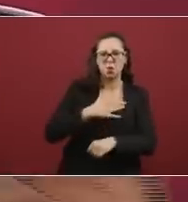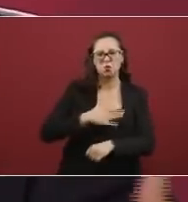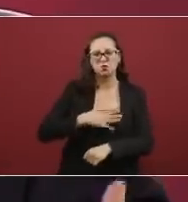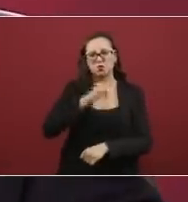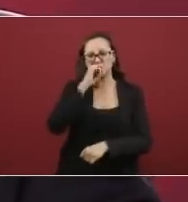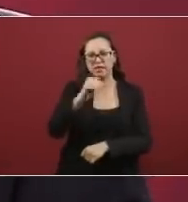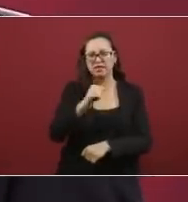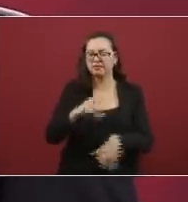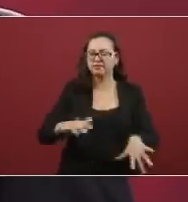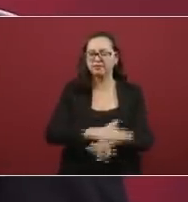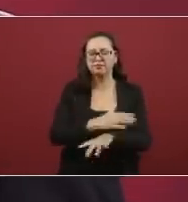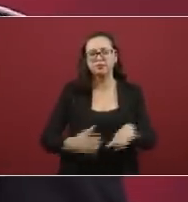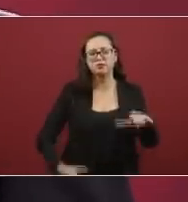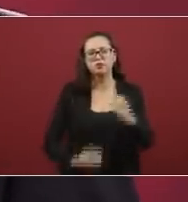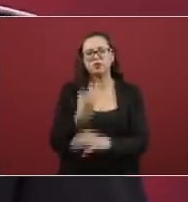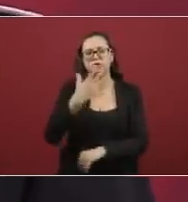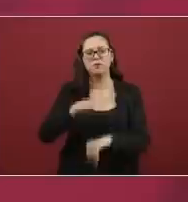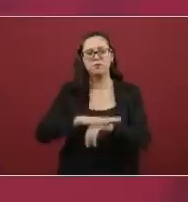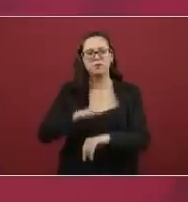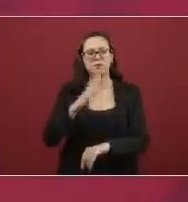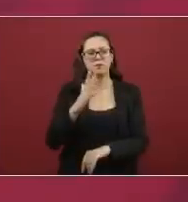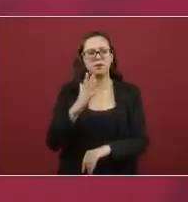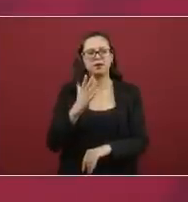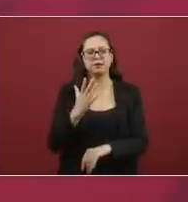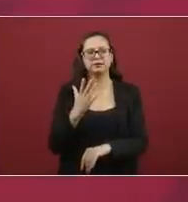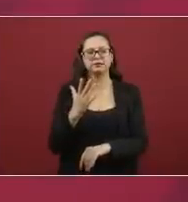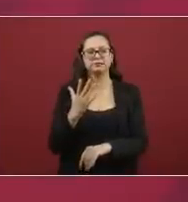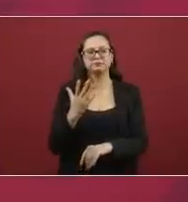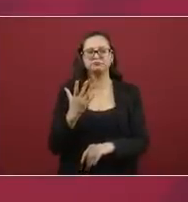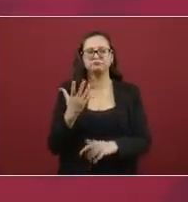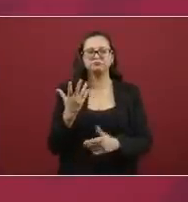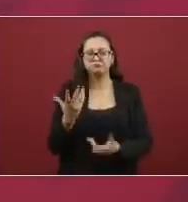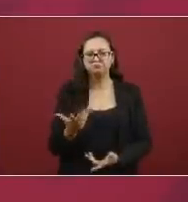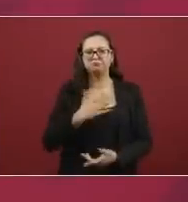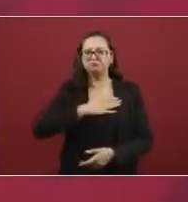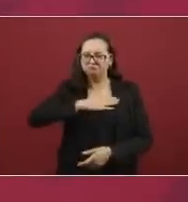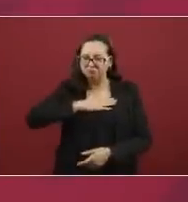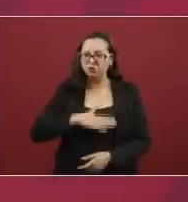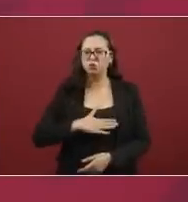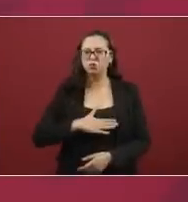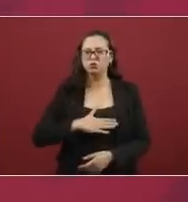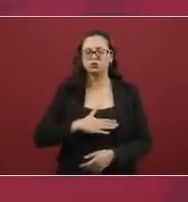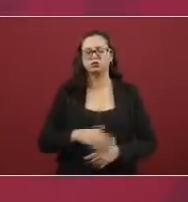algo nuevo, por algo justo.